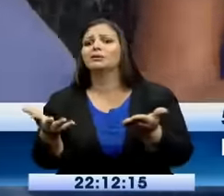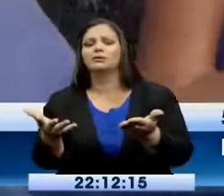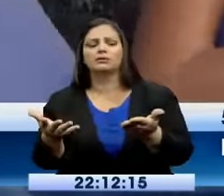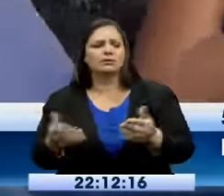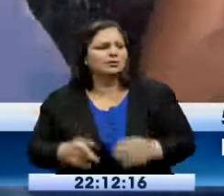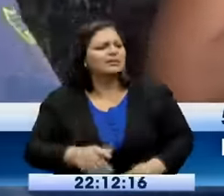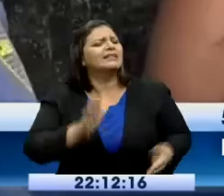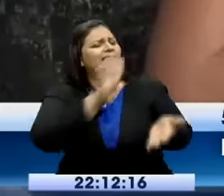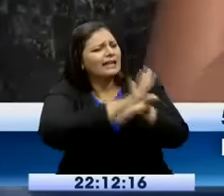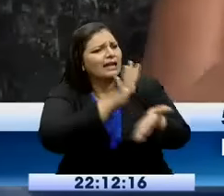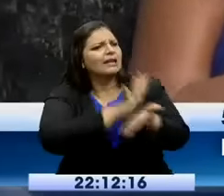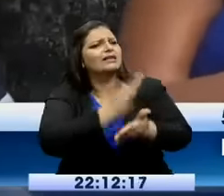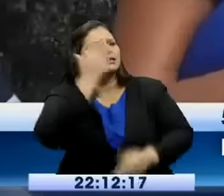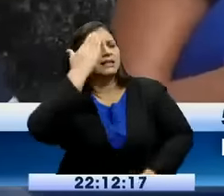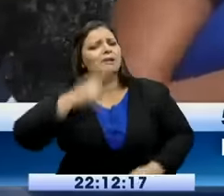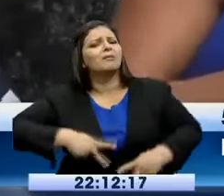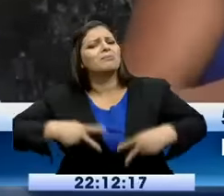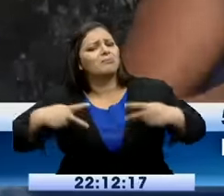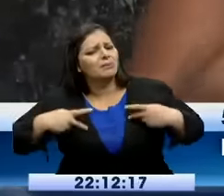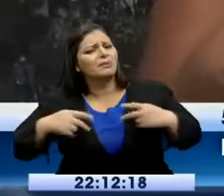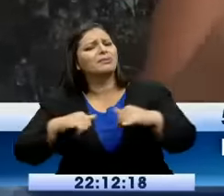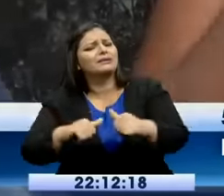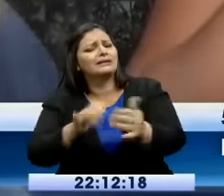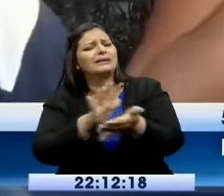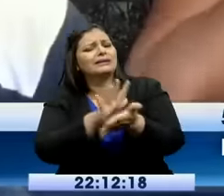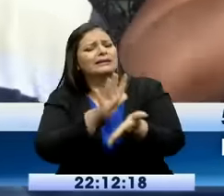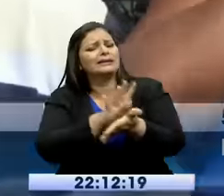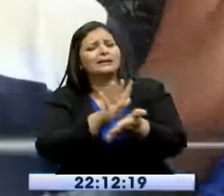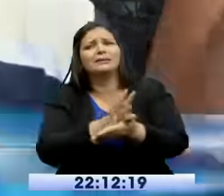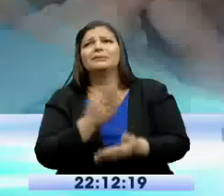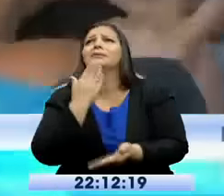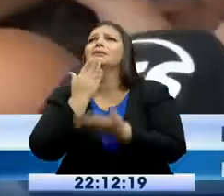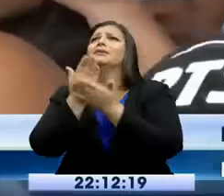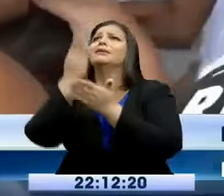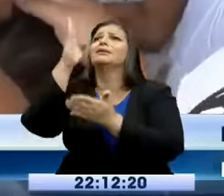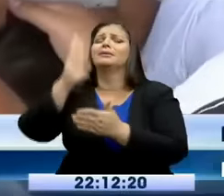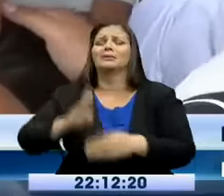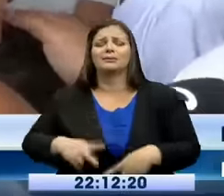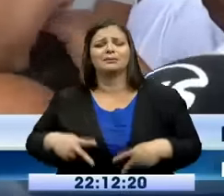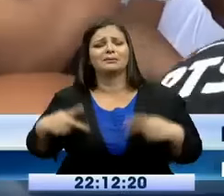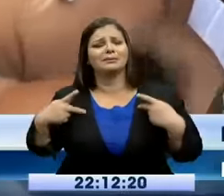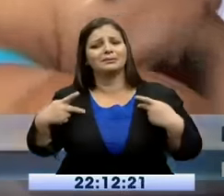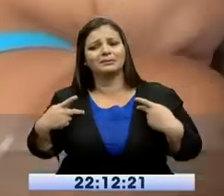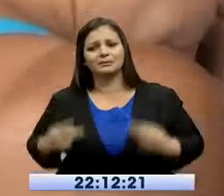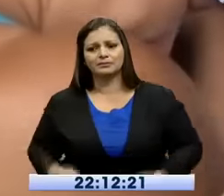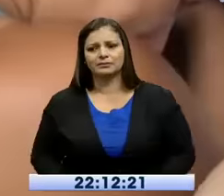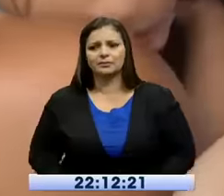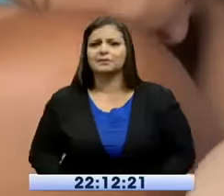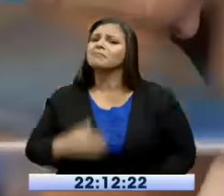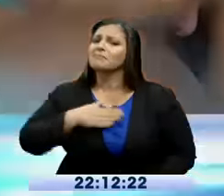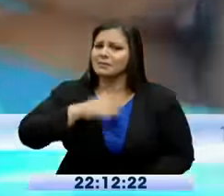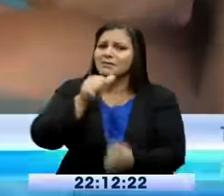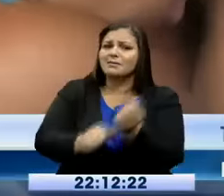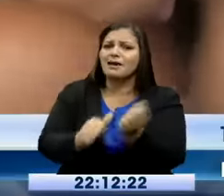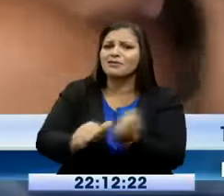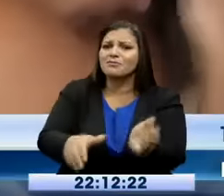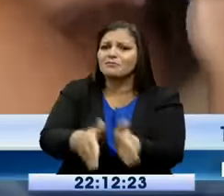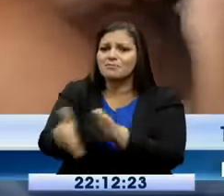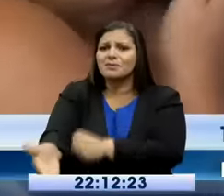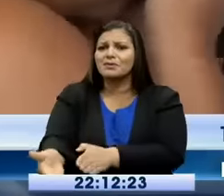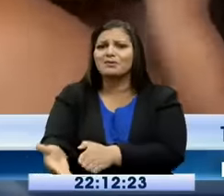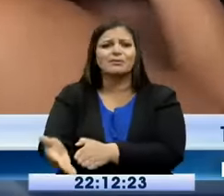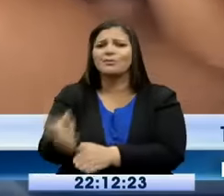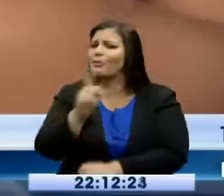vivo, sí. Fue la tercera persona nombrada, y sí, para que, gracias a Dios, está vivo. No, mi hermano sí está con vida, pero mi cuñado no